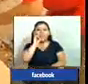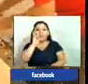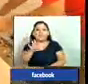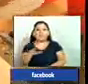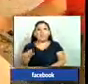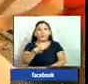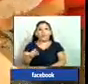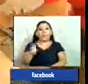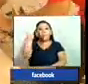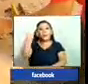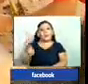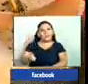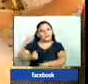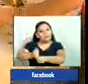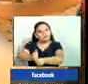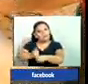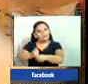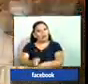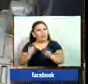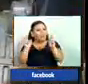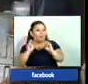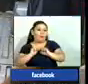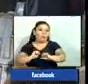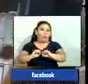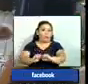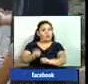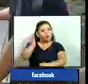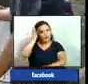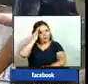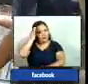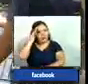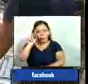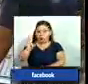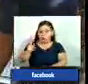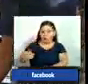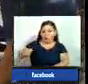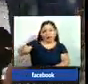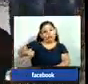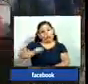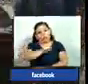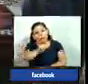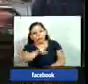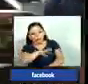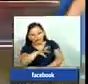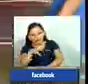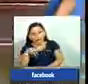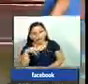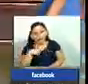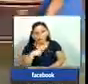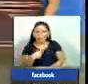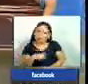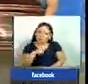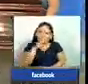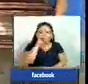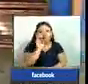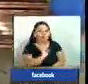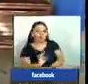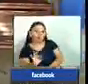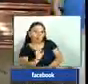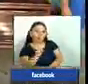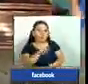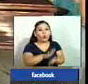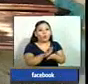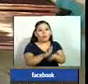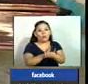carpinteros de la muerte y recuerden que hasta el año pasado los familiares de muchos difuntos eran exigentes a la hora de